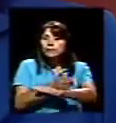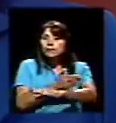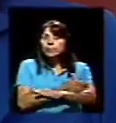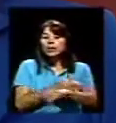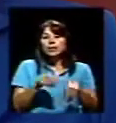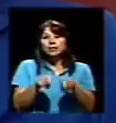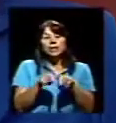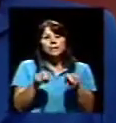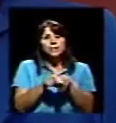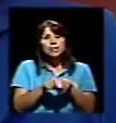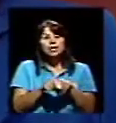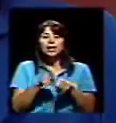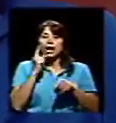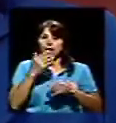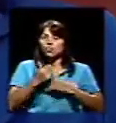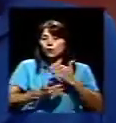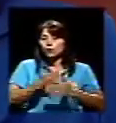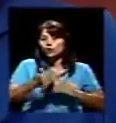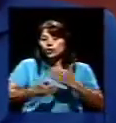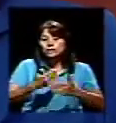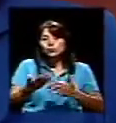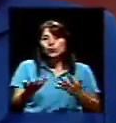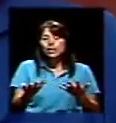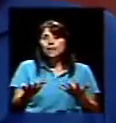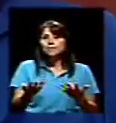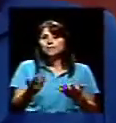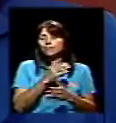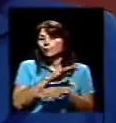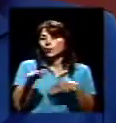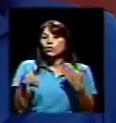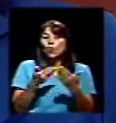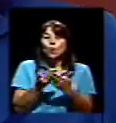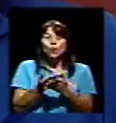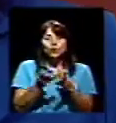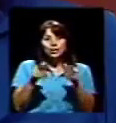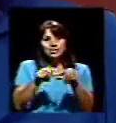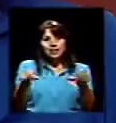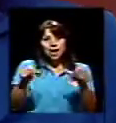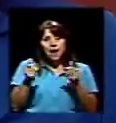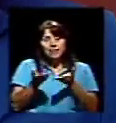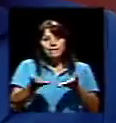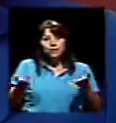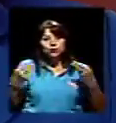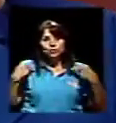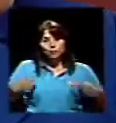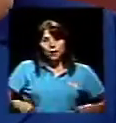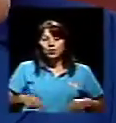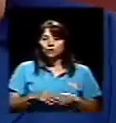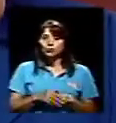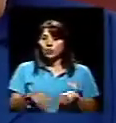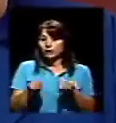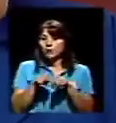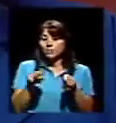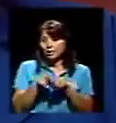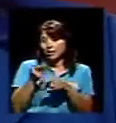de reingeniería, si le podríamos decir así, en toda la parte de recursos humanos, en la parte financiera. Aquí está, nos